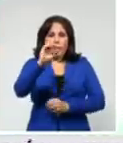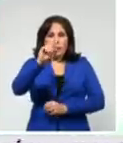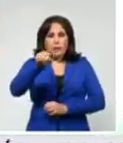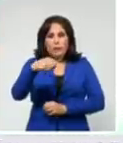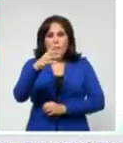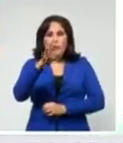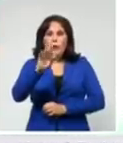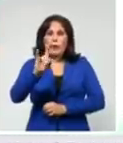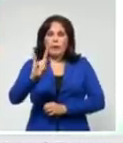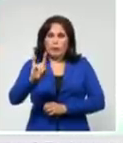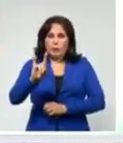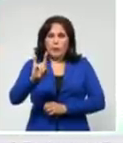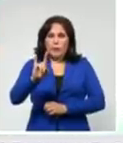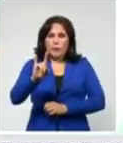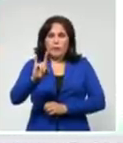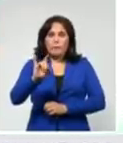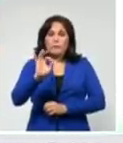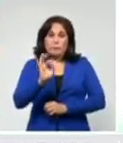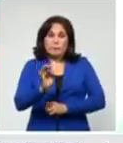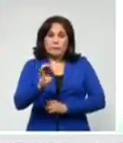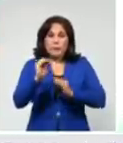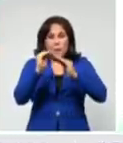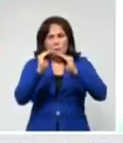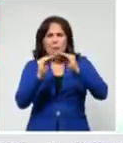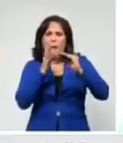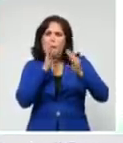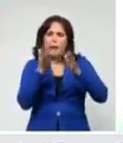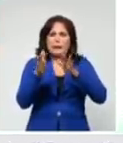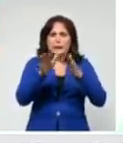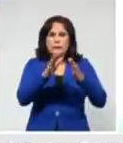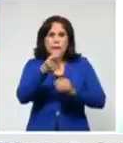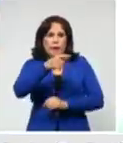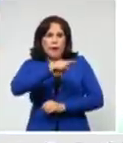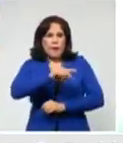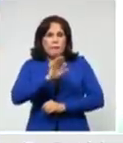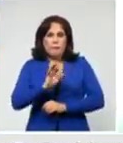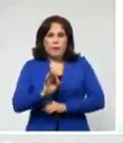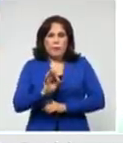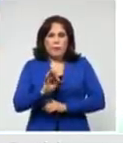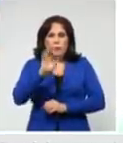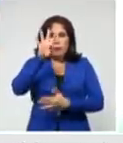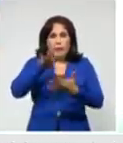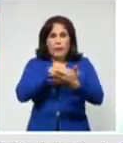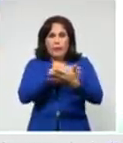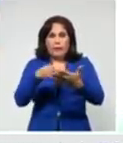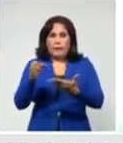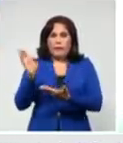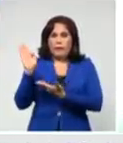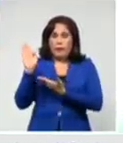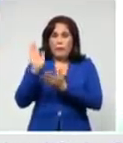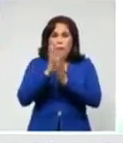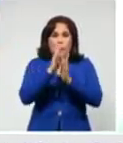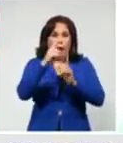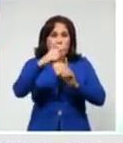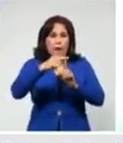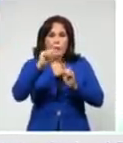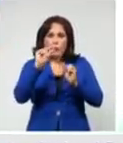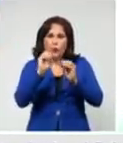0,49, tienen tasas similares al día de ayer. Matanzas incrementa su tasa